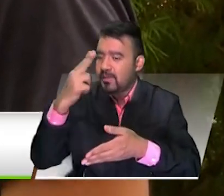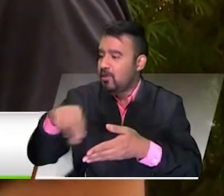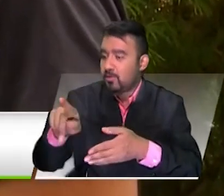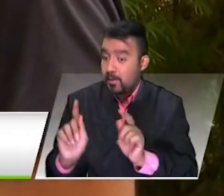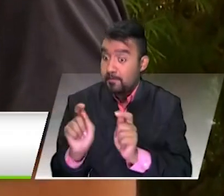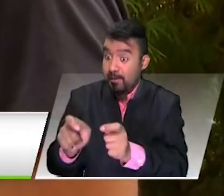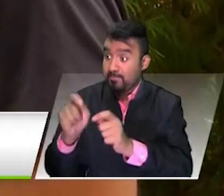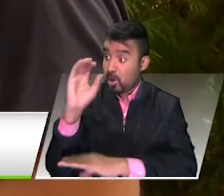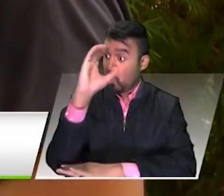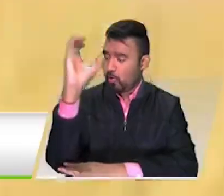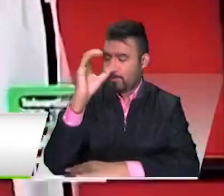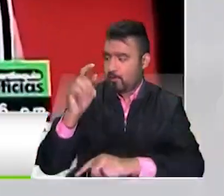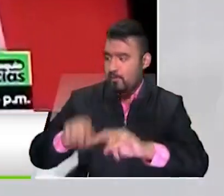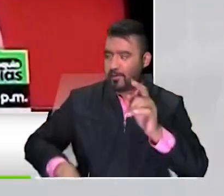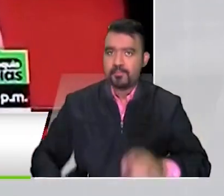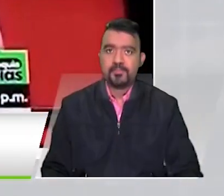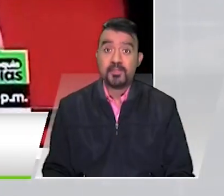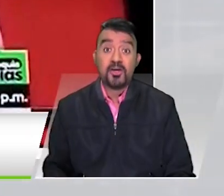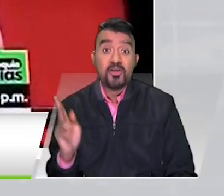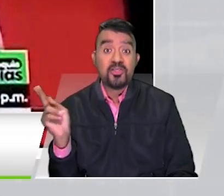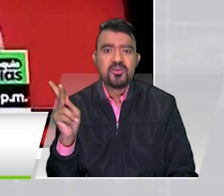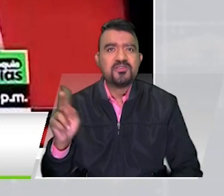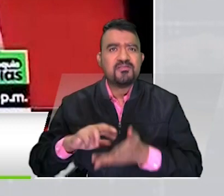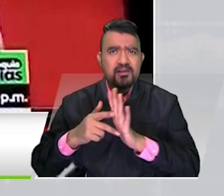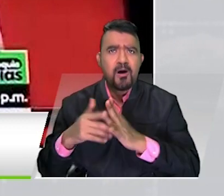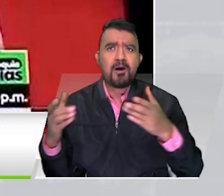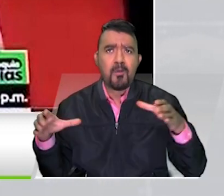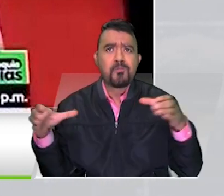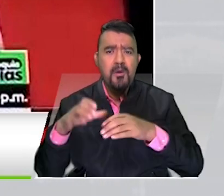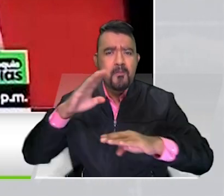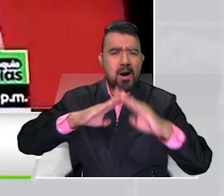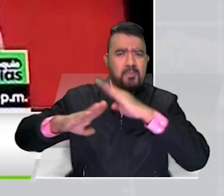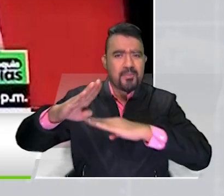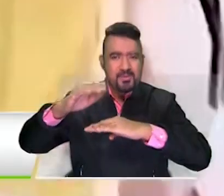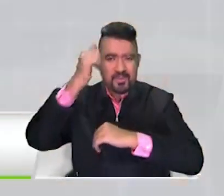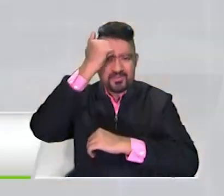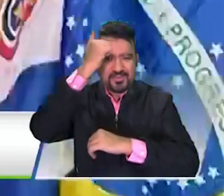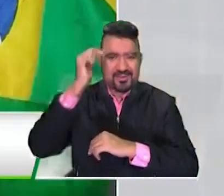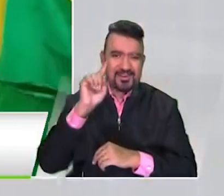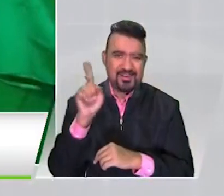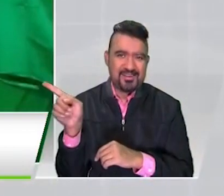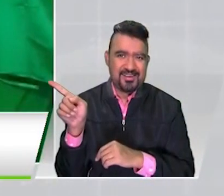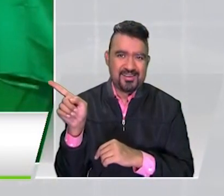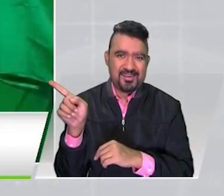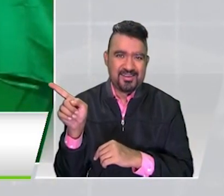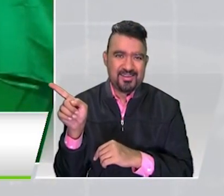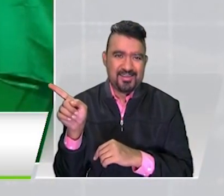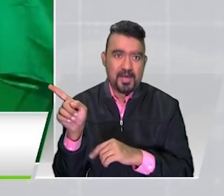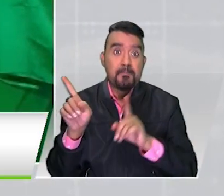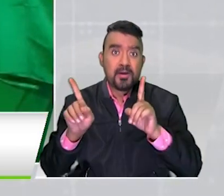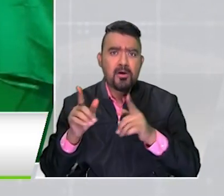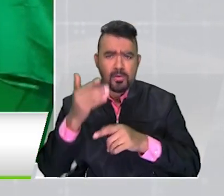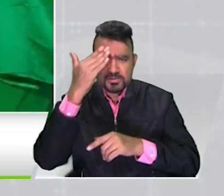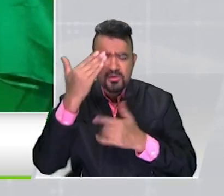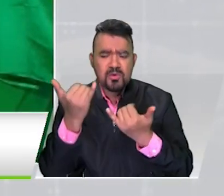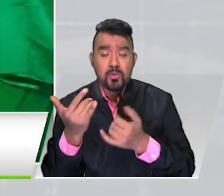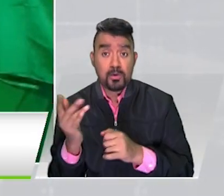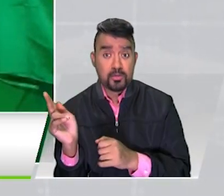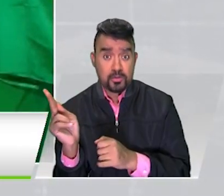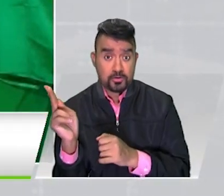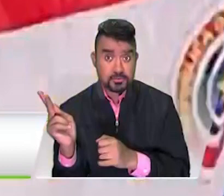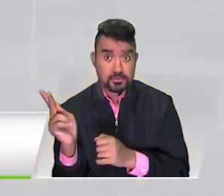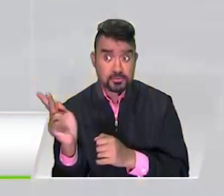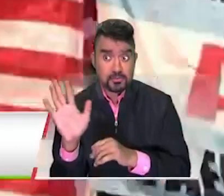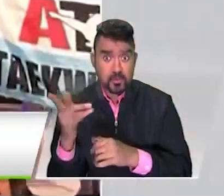cuatro academias de artes marciales en antioquia no le da nacionalidad a su bebé pero lo paradójico es que ellos siendo